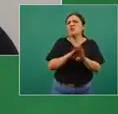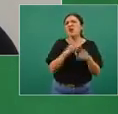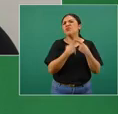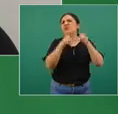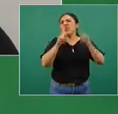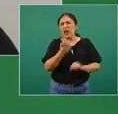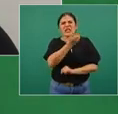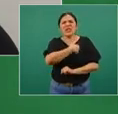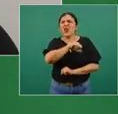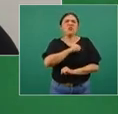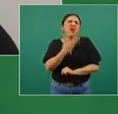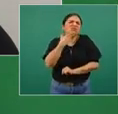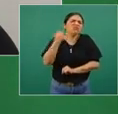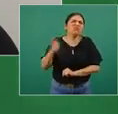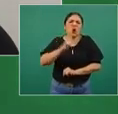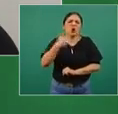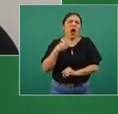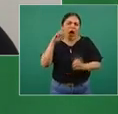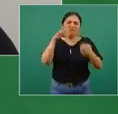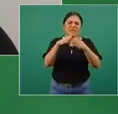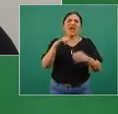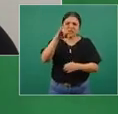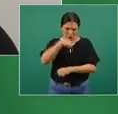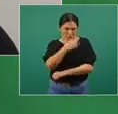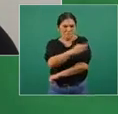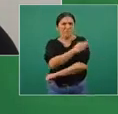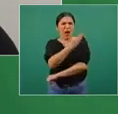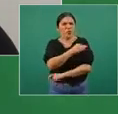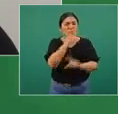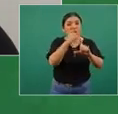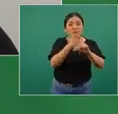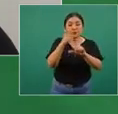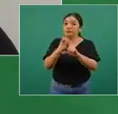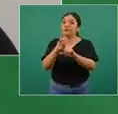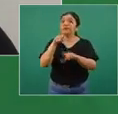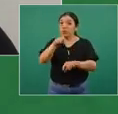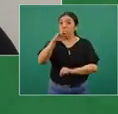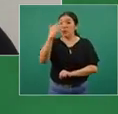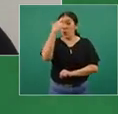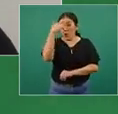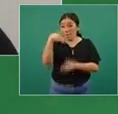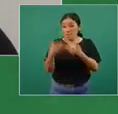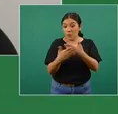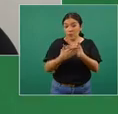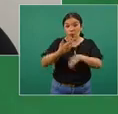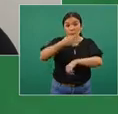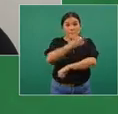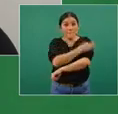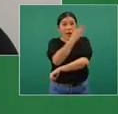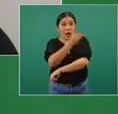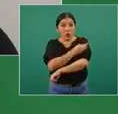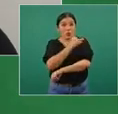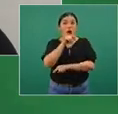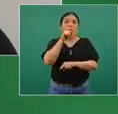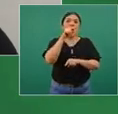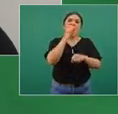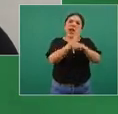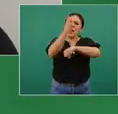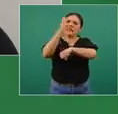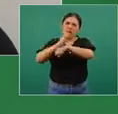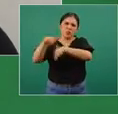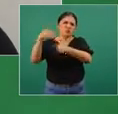las de la salud pública, recordando que la vacuna que les será aplicada la siguiente semana y a otras entidades en